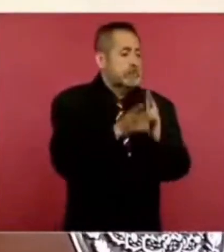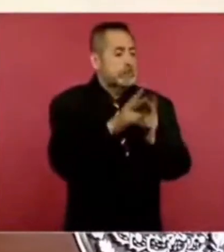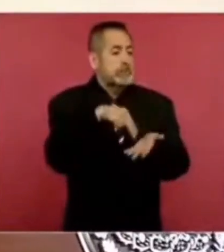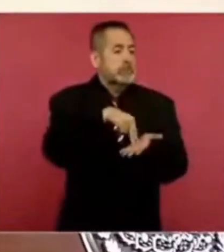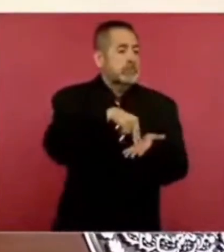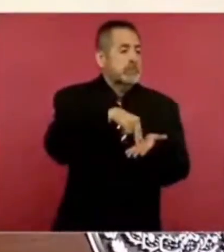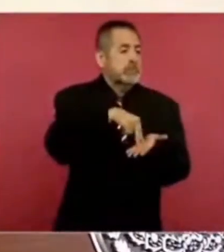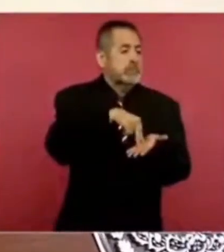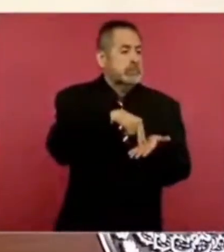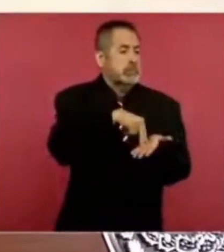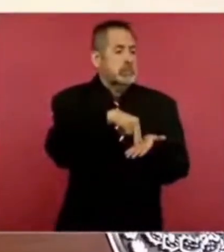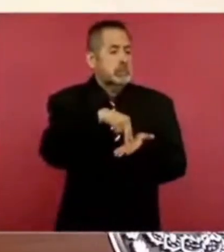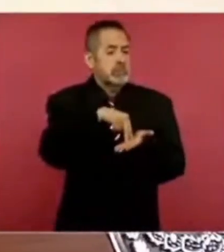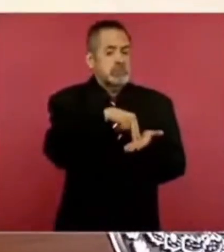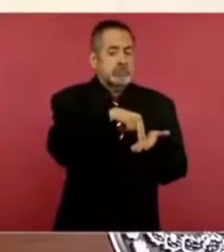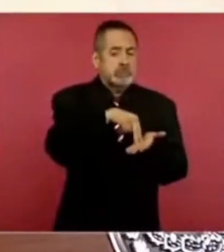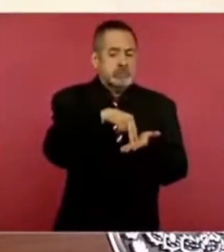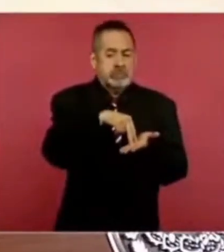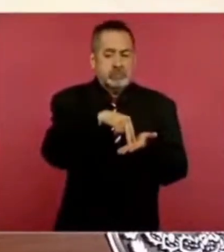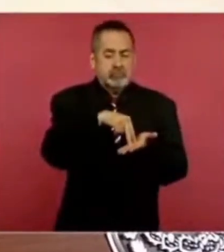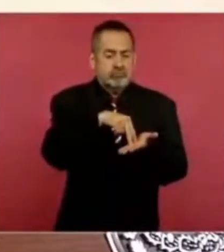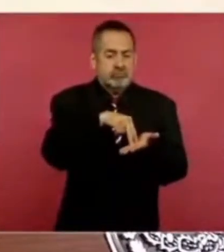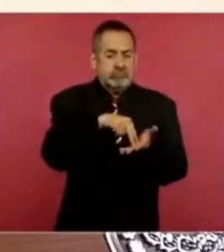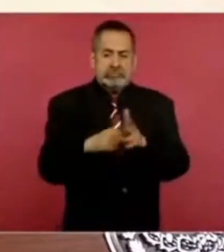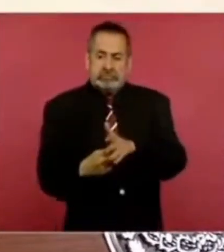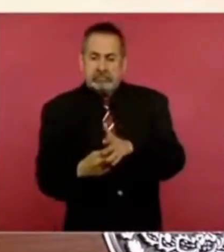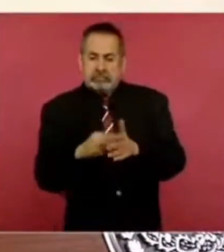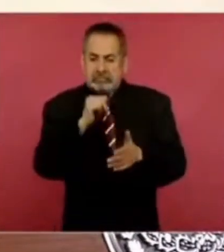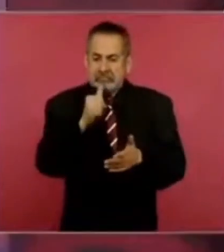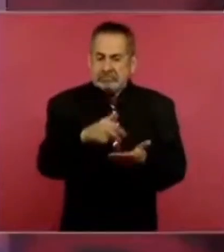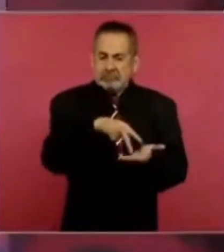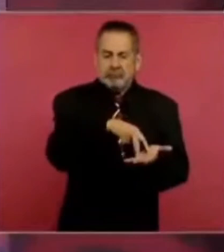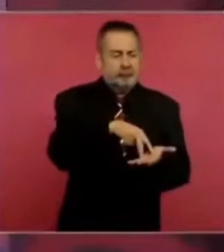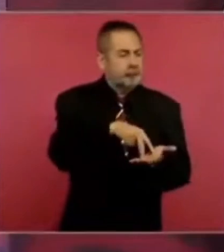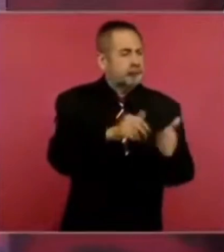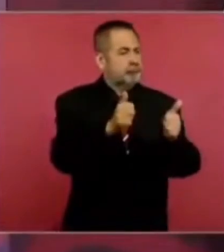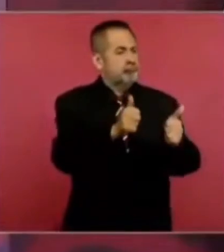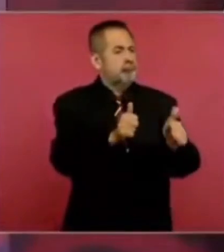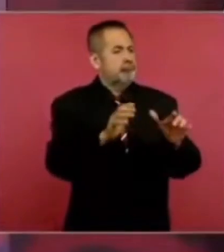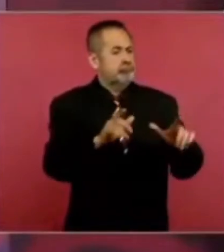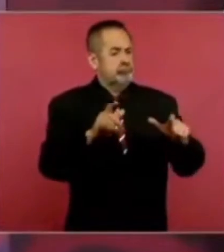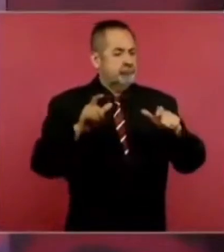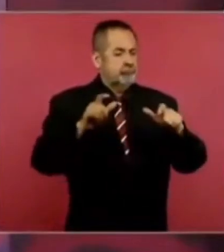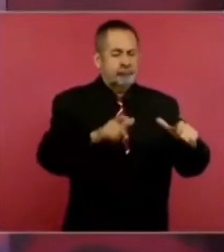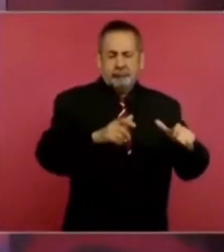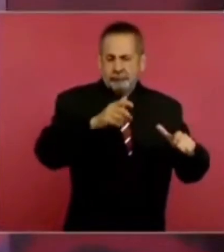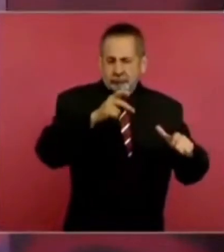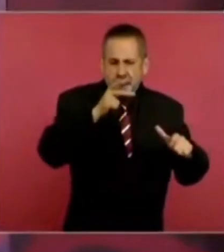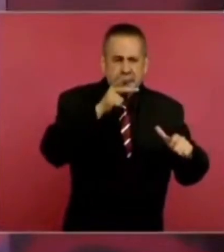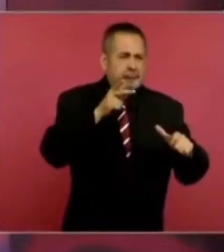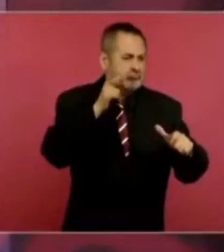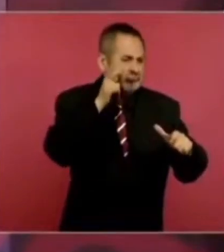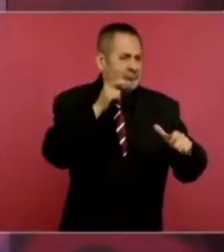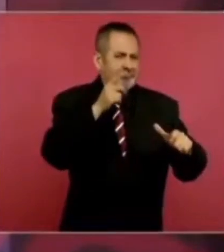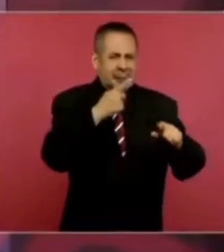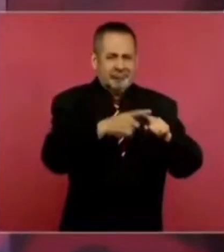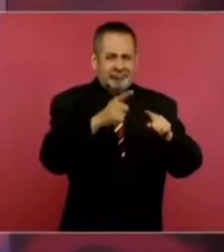y no se caía ni una gota de vino, de coñac o de champaña,